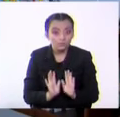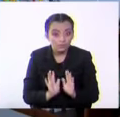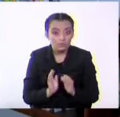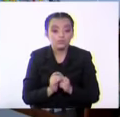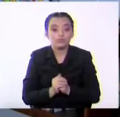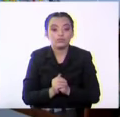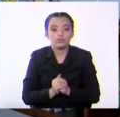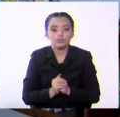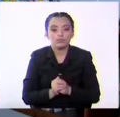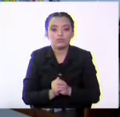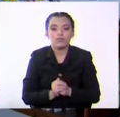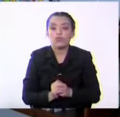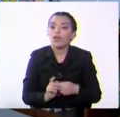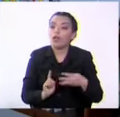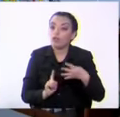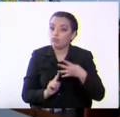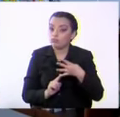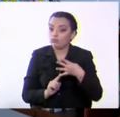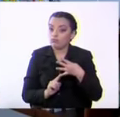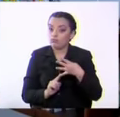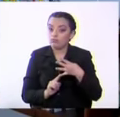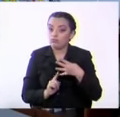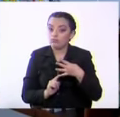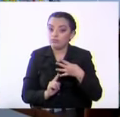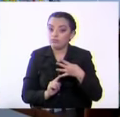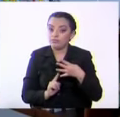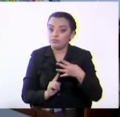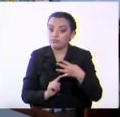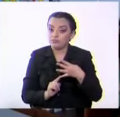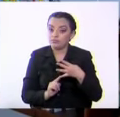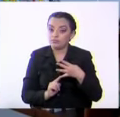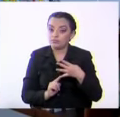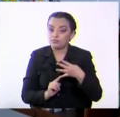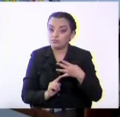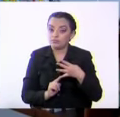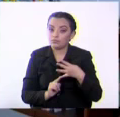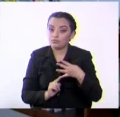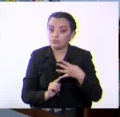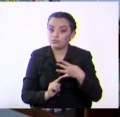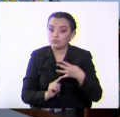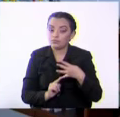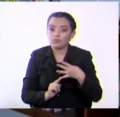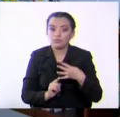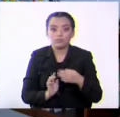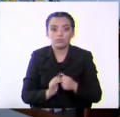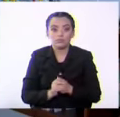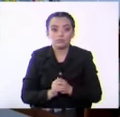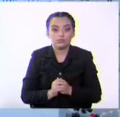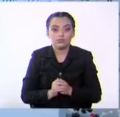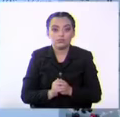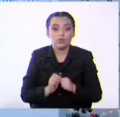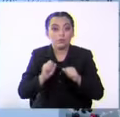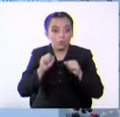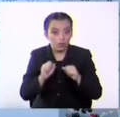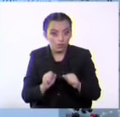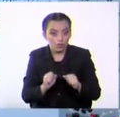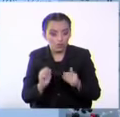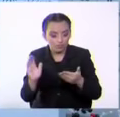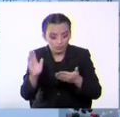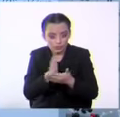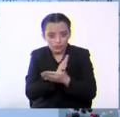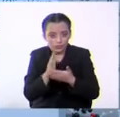bien, dejar de mencionar que los ecosistemas también son una fuente en la cual nosotros podemos estudiar